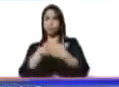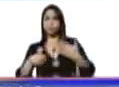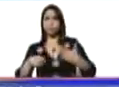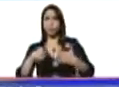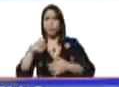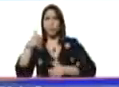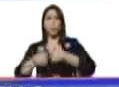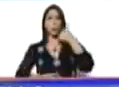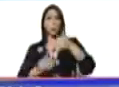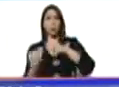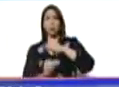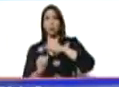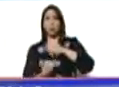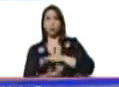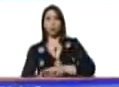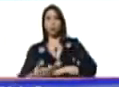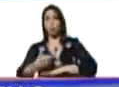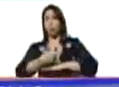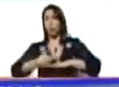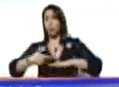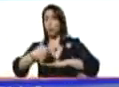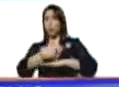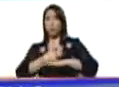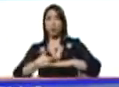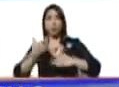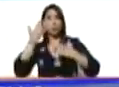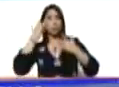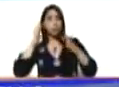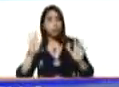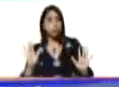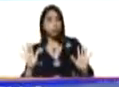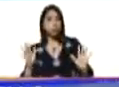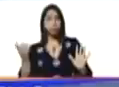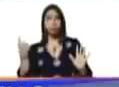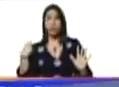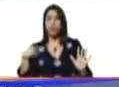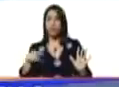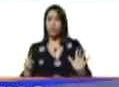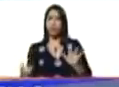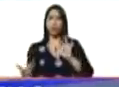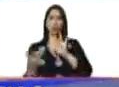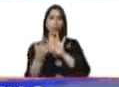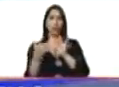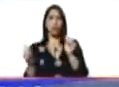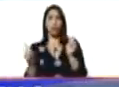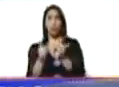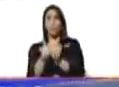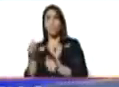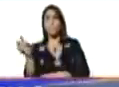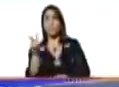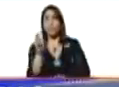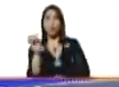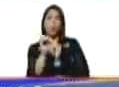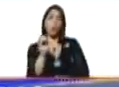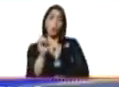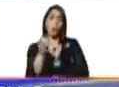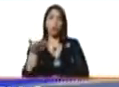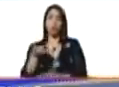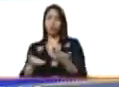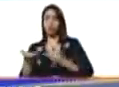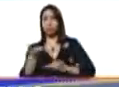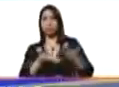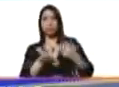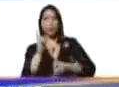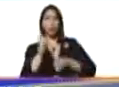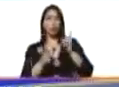cualquier institución, gobierno que ose tener contacto con Venezuela o relaciones de algún tipo comercial